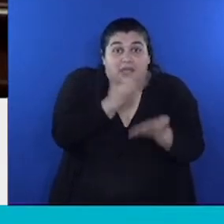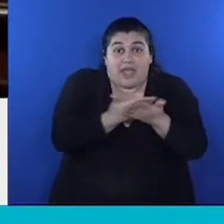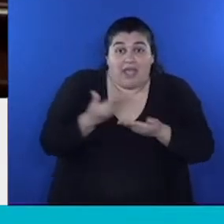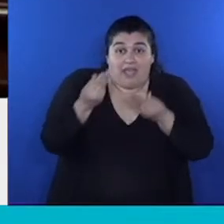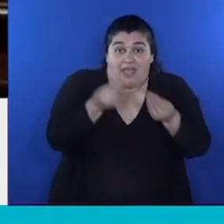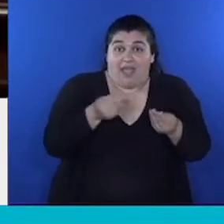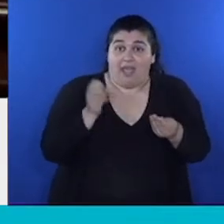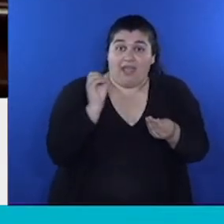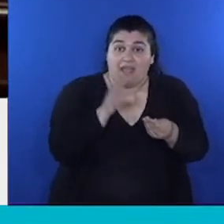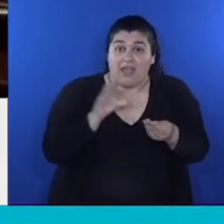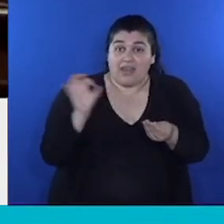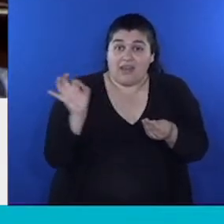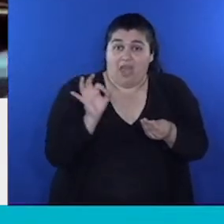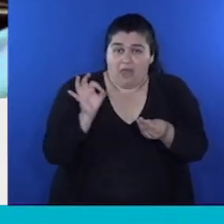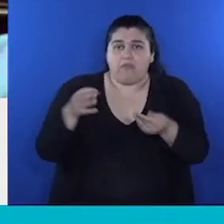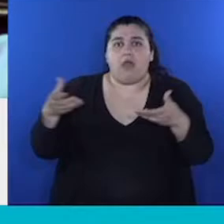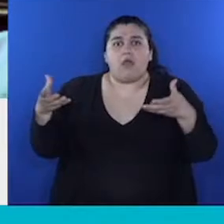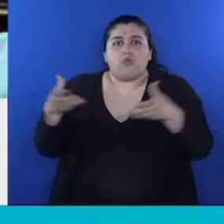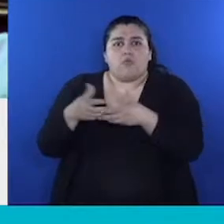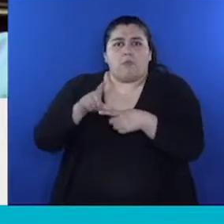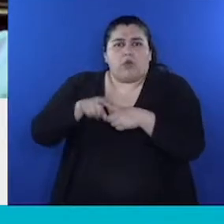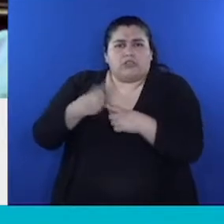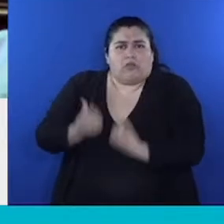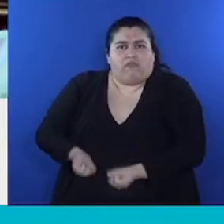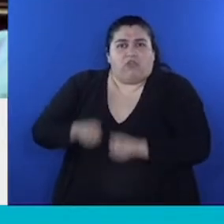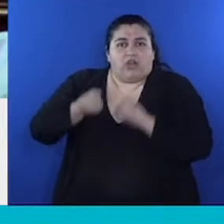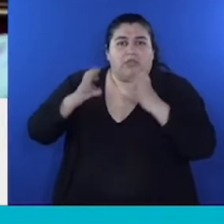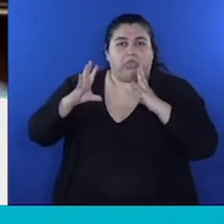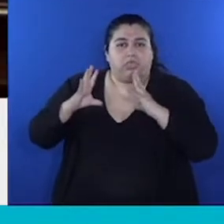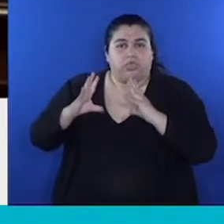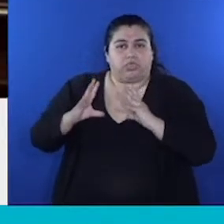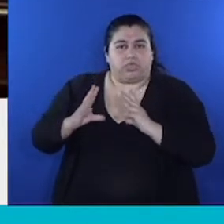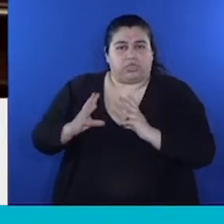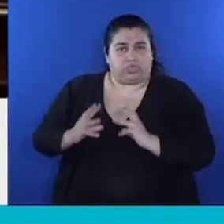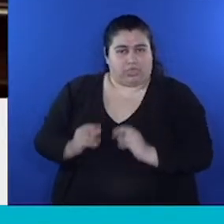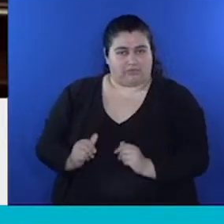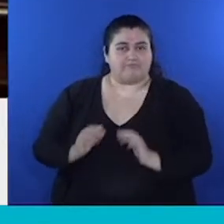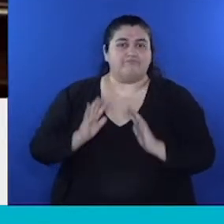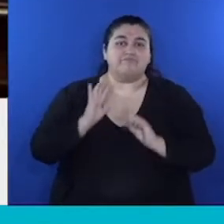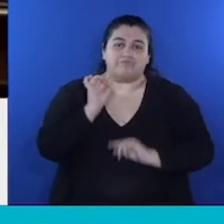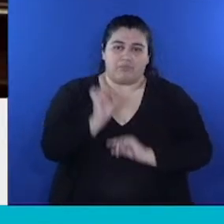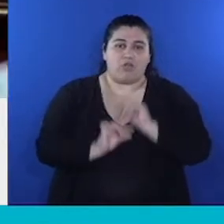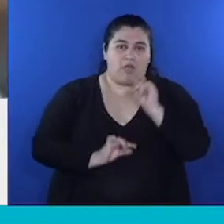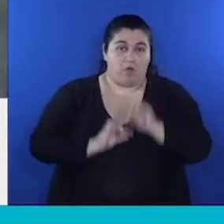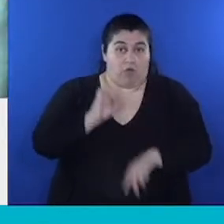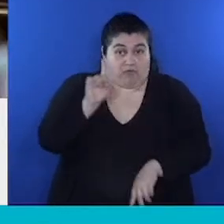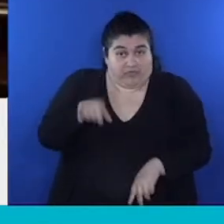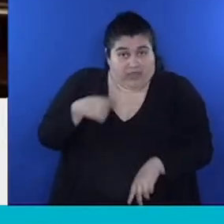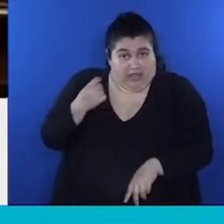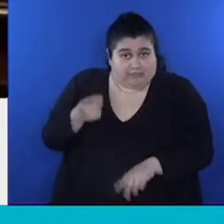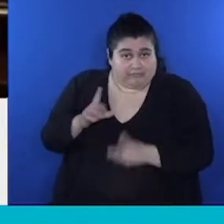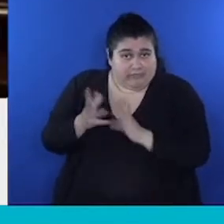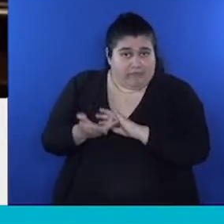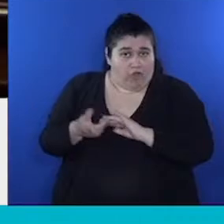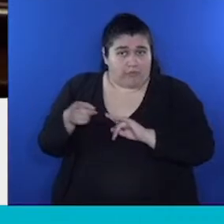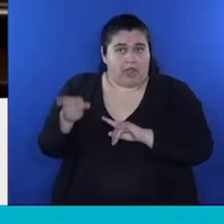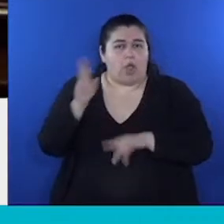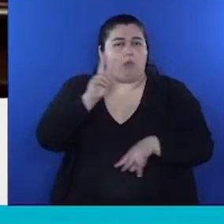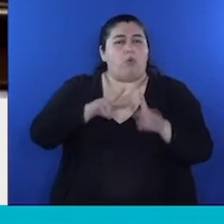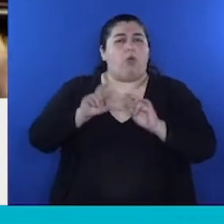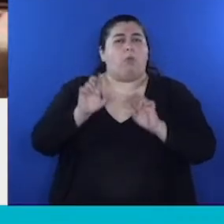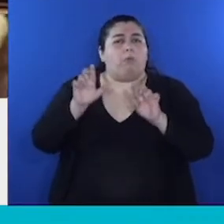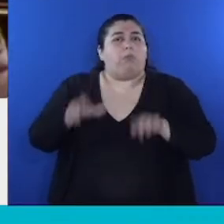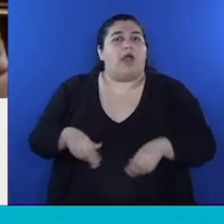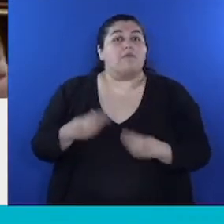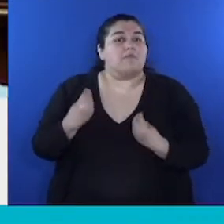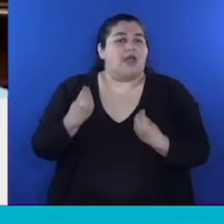que seguramente no tenía muchas ganas de que la inversión viniera a la provincia de Buenos Aires, pero que con eso encontró un justificativo para ganar la